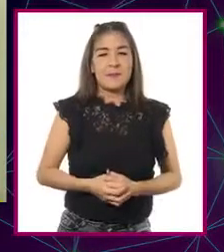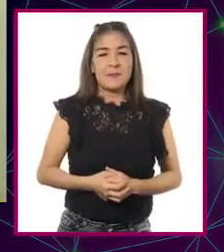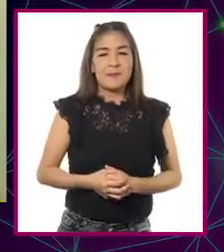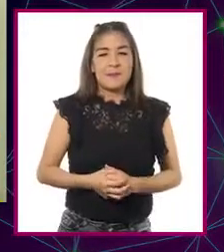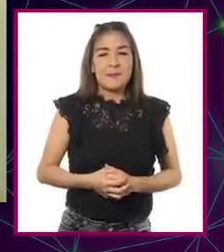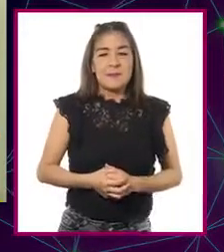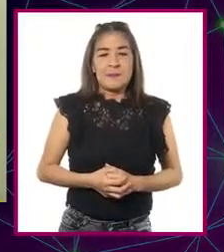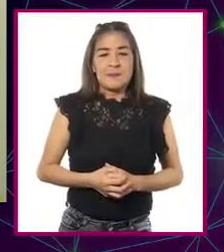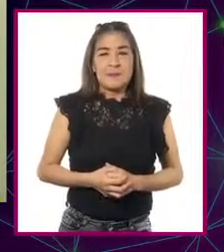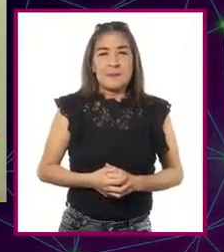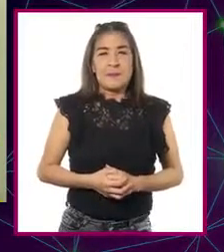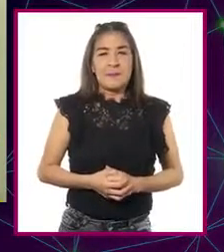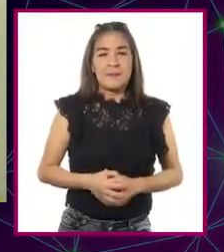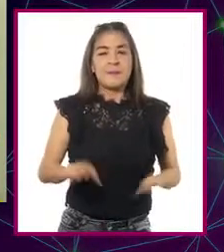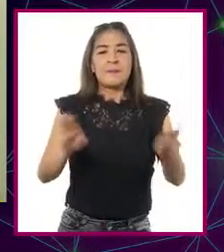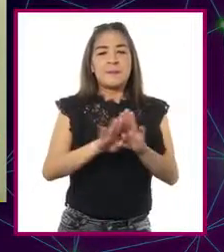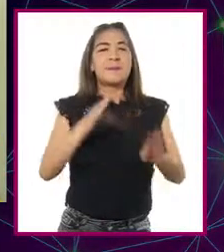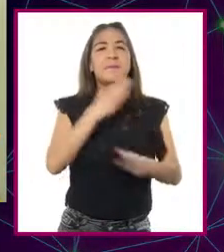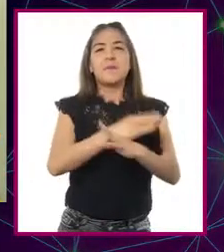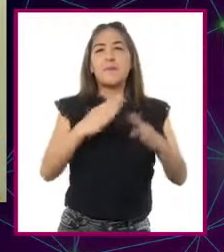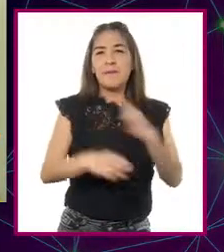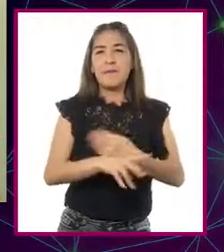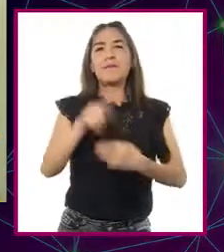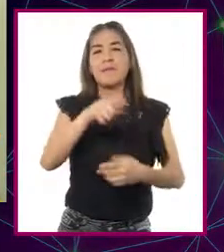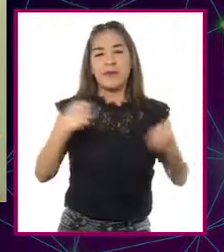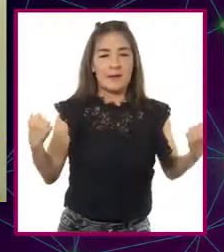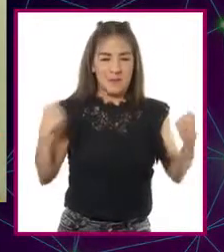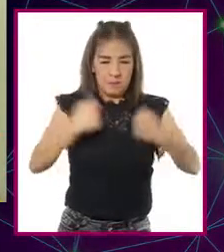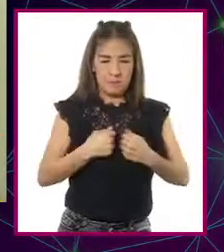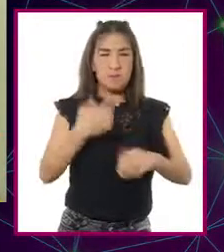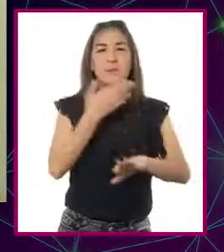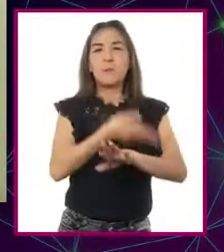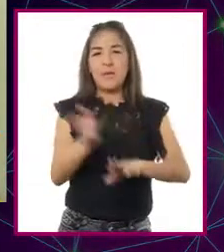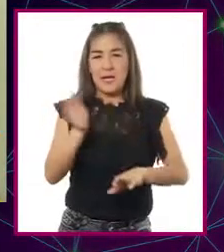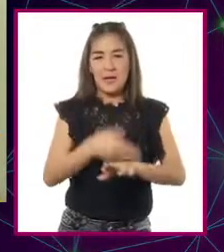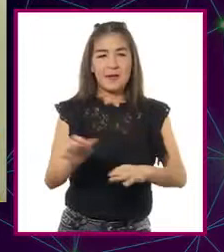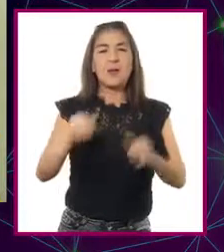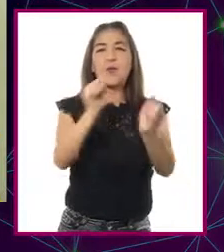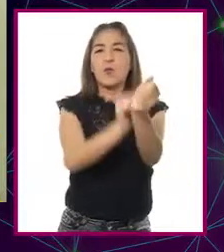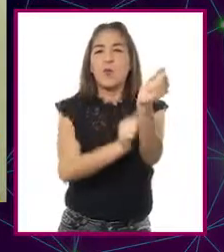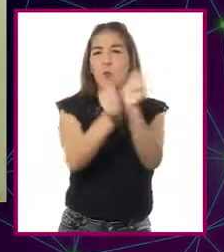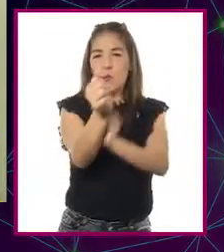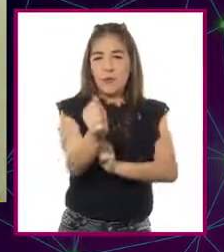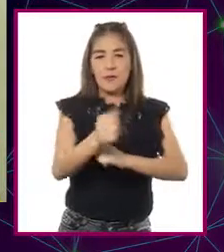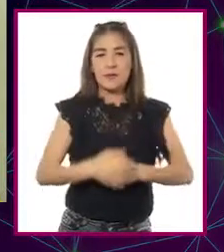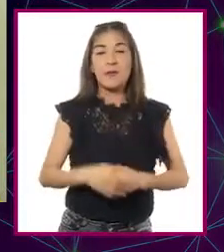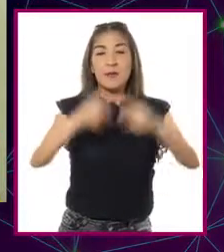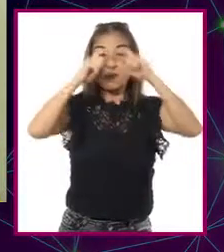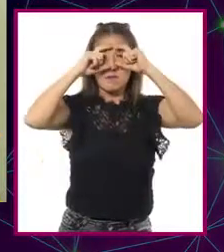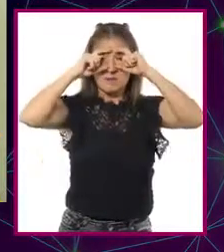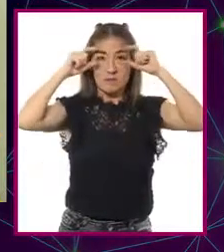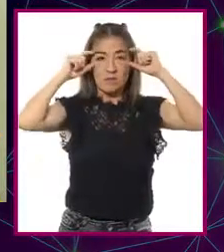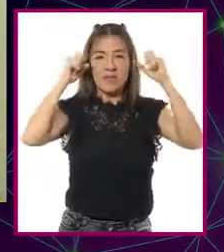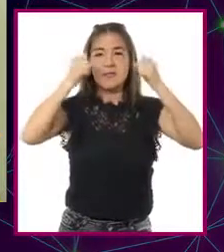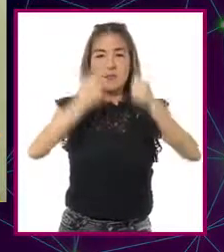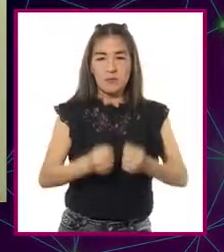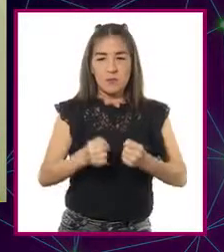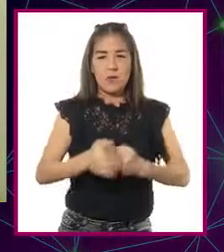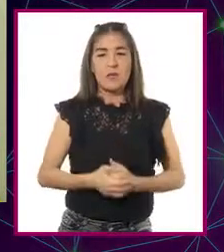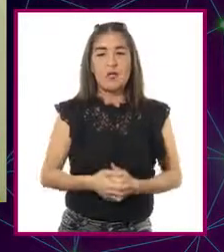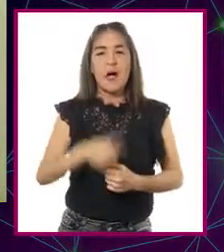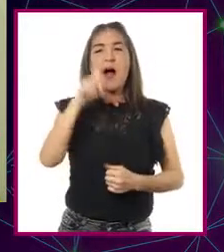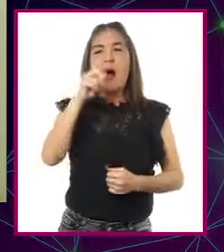En cuanto a las medidas de seguridad, debemos utilizar nuestra bata de laboratorio, guantes, lentes de seguridad, debemos contar con